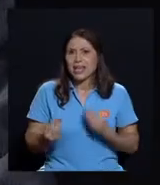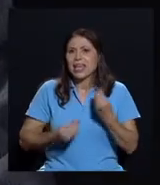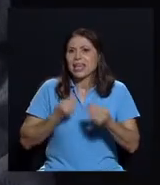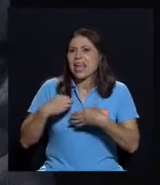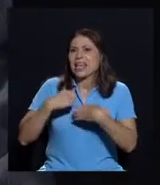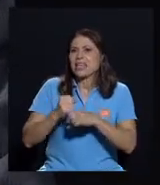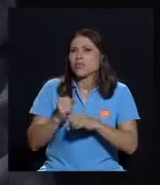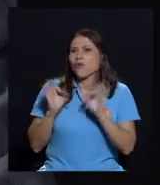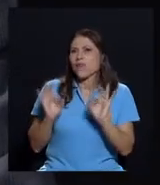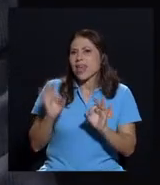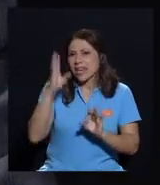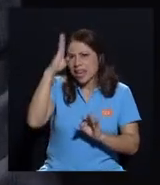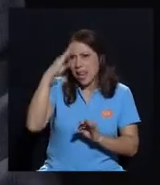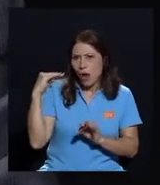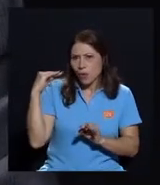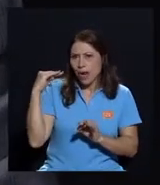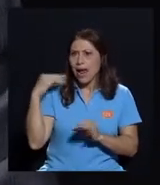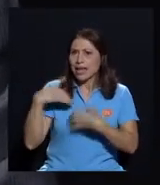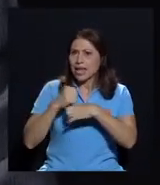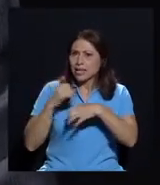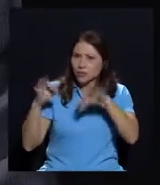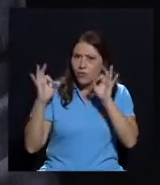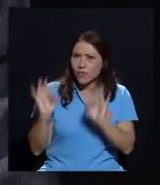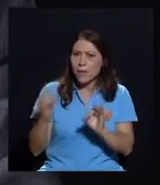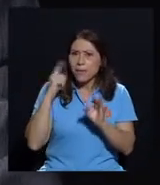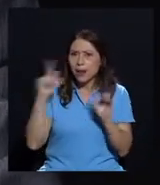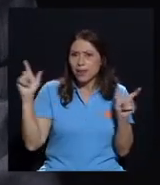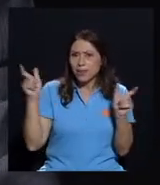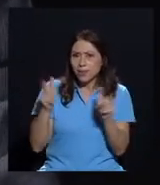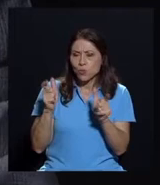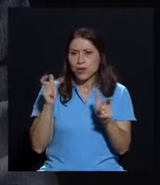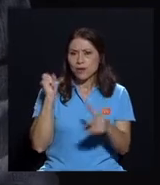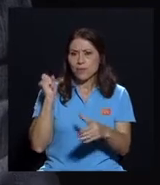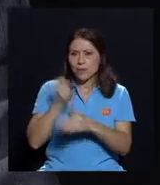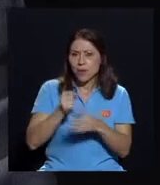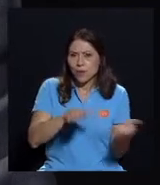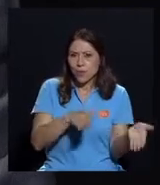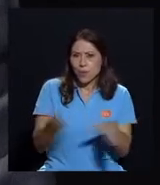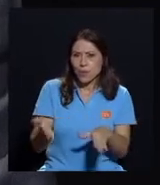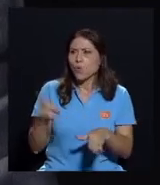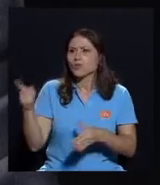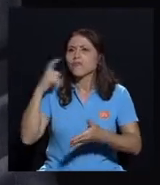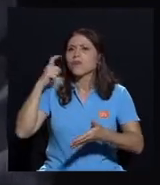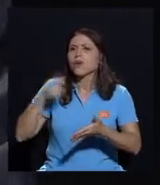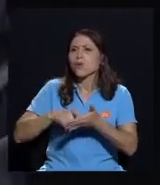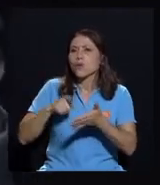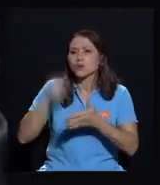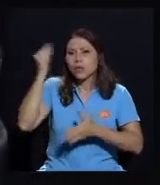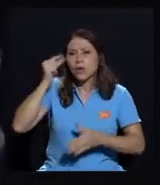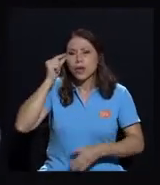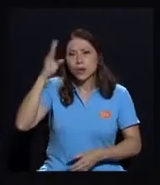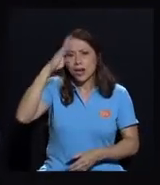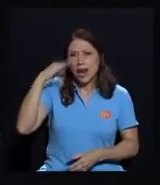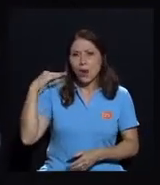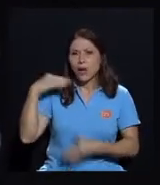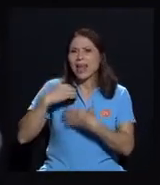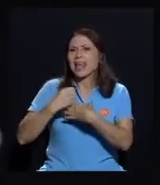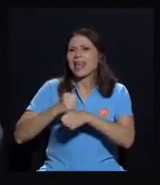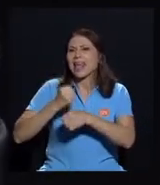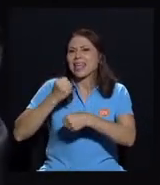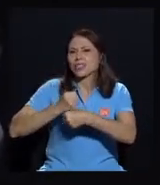logró disminuir que le reconoce usted al gobierno señalara chinchilla que logró disminuir la tasa de homicidios y que no hizo bien